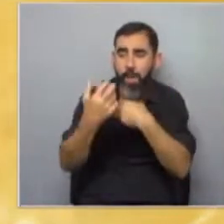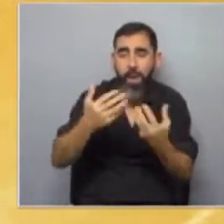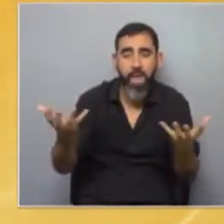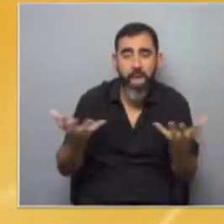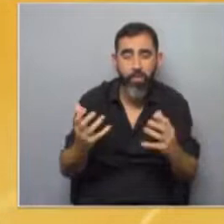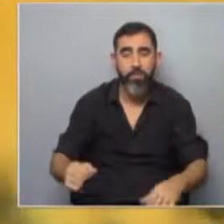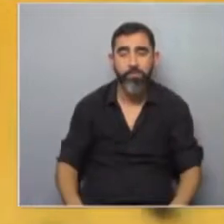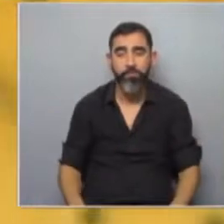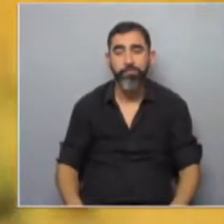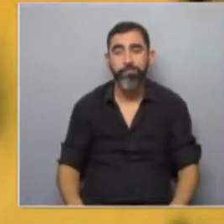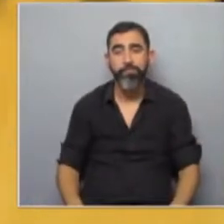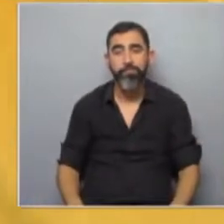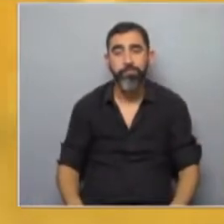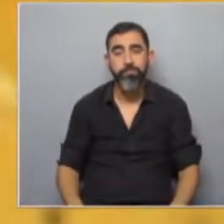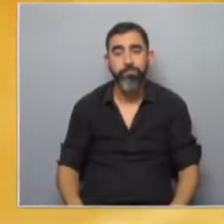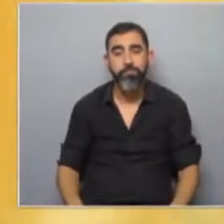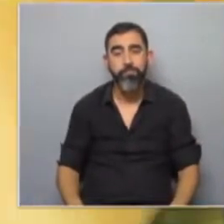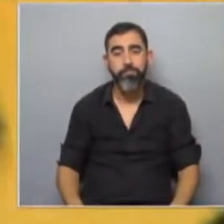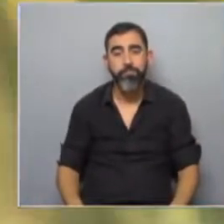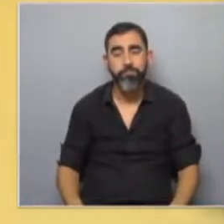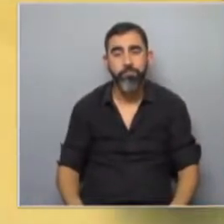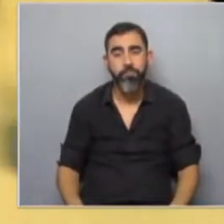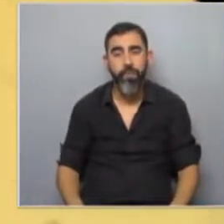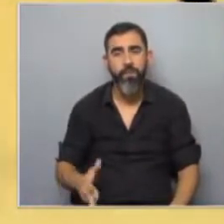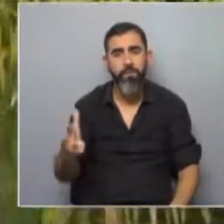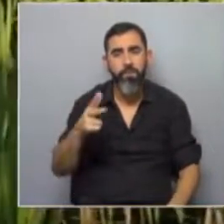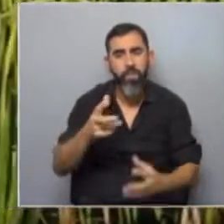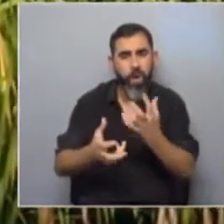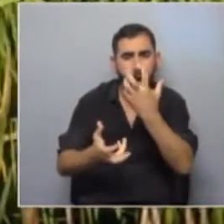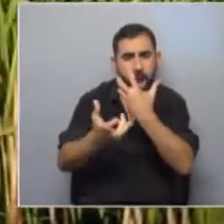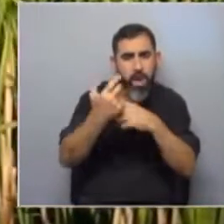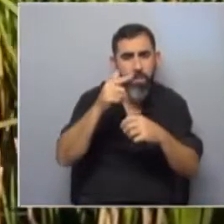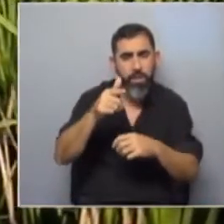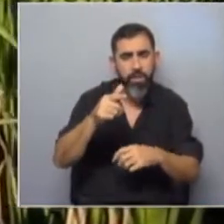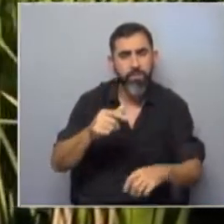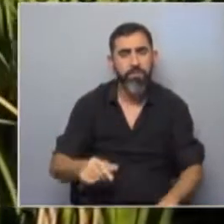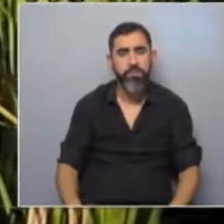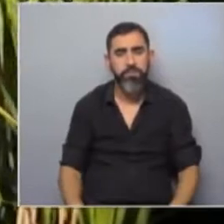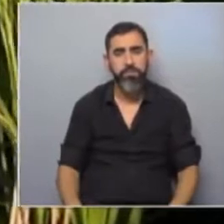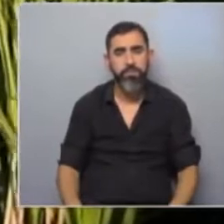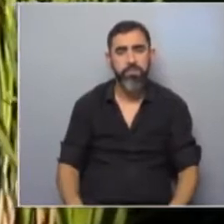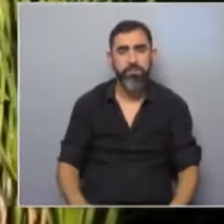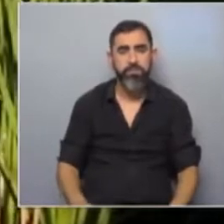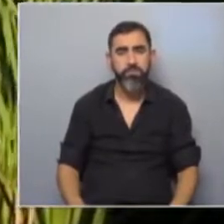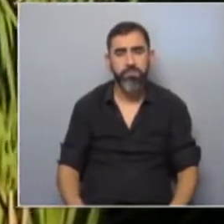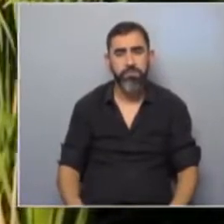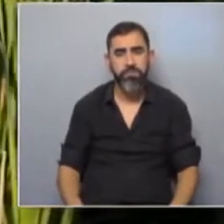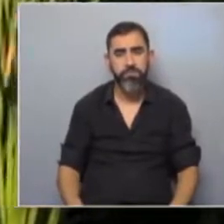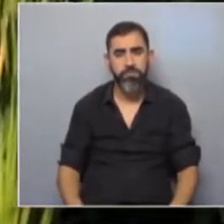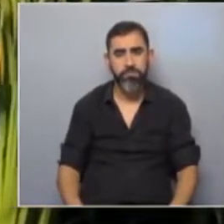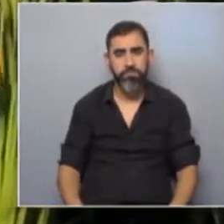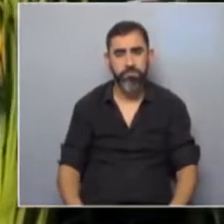eso, y quedaba por esa, nadie se enteraba. Ahora todo el mundo lo sube a las redes, le saca una foto, un videíto, y bueno, entonces hay